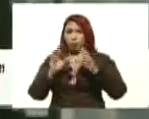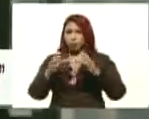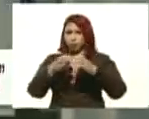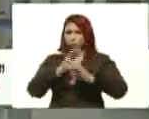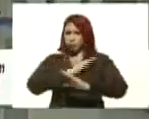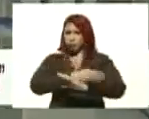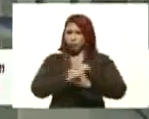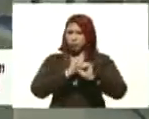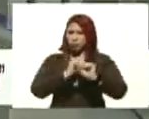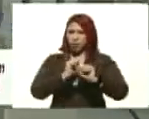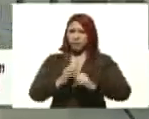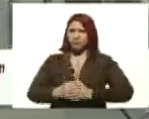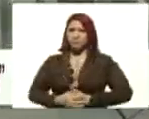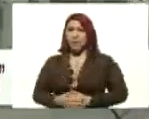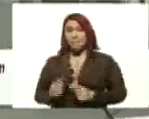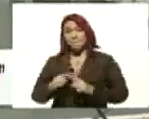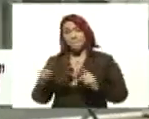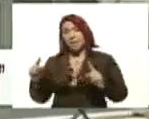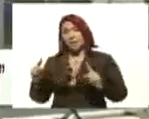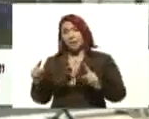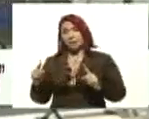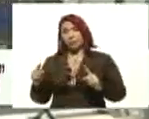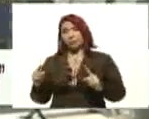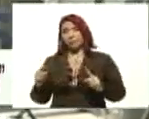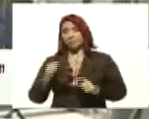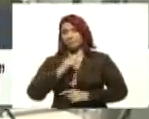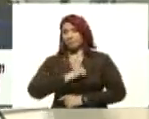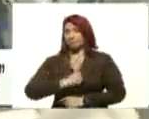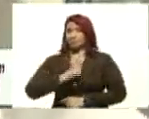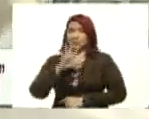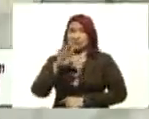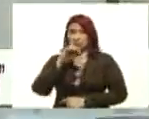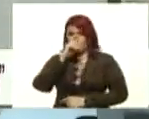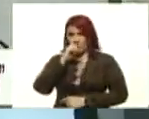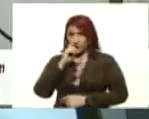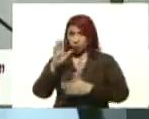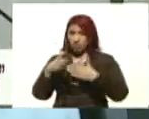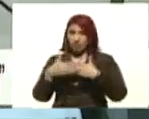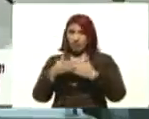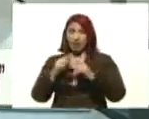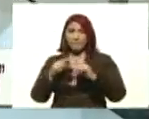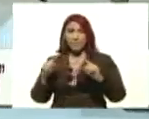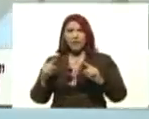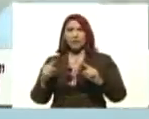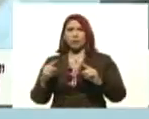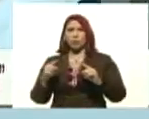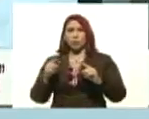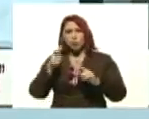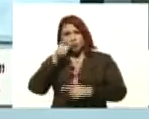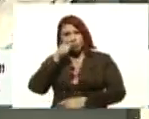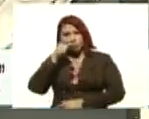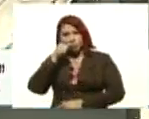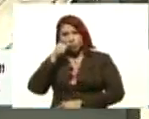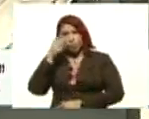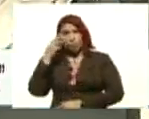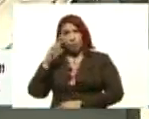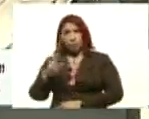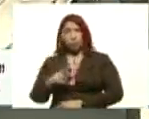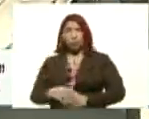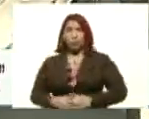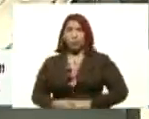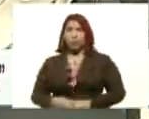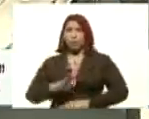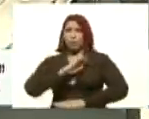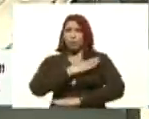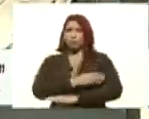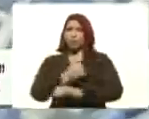robustos, pero que lamentablemente durante los 5 años que estuvo cerrada, pero que estuvo custodiada por la fuerza de los